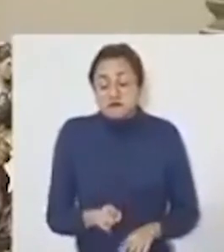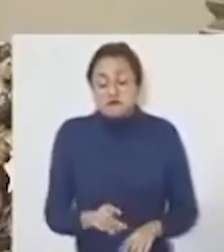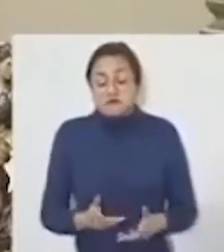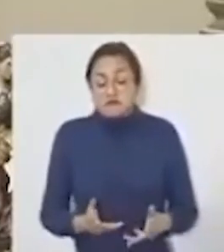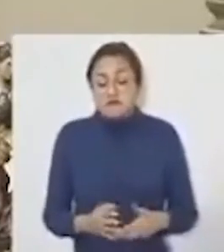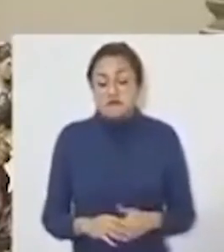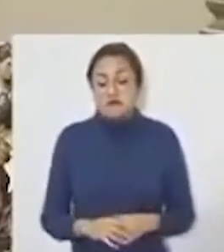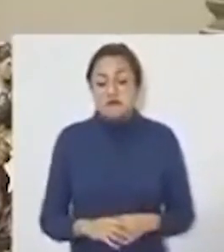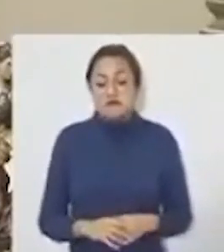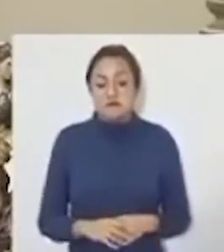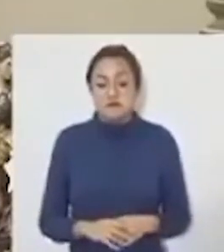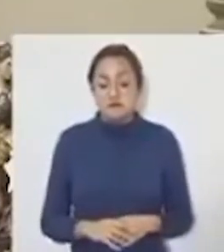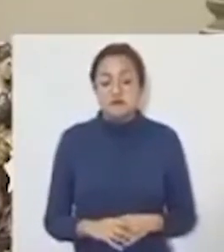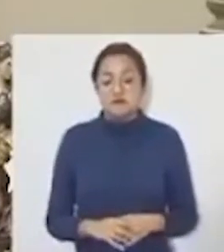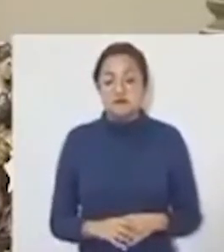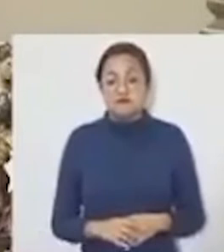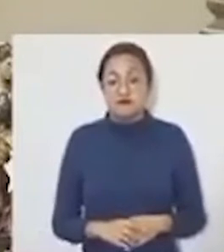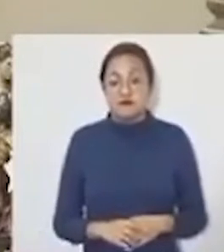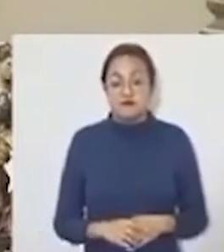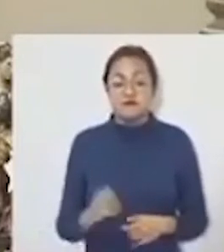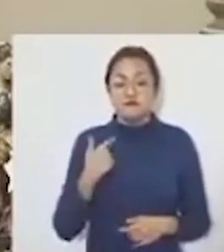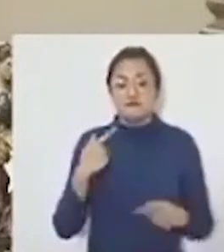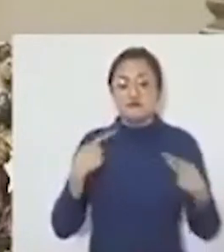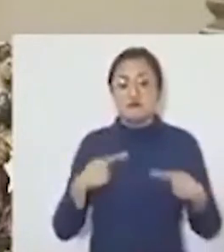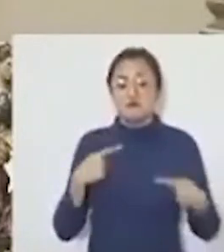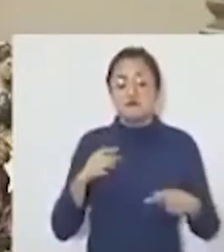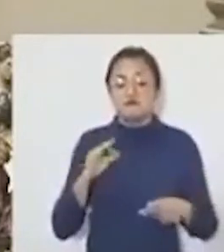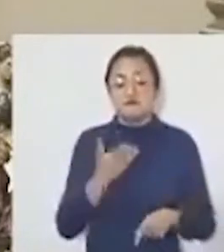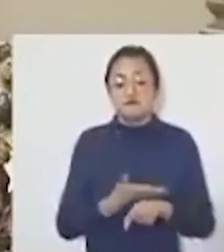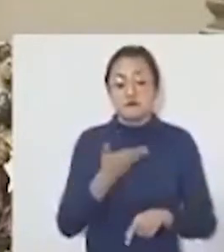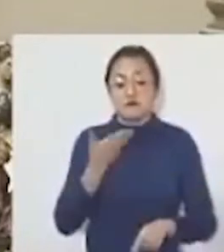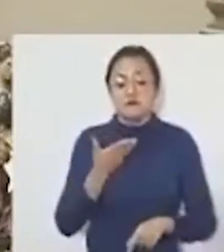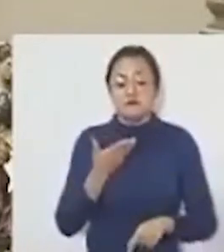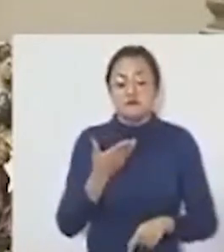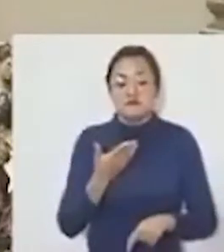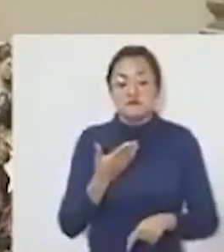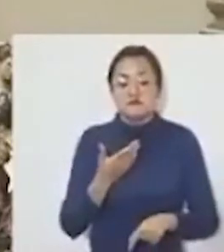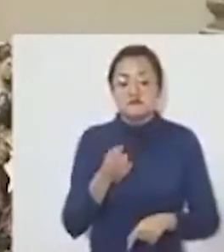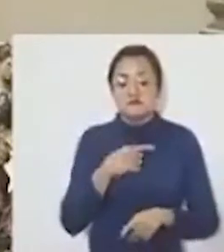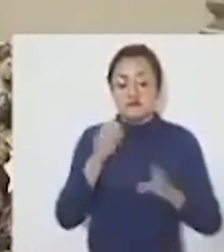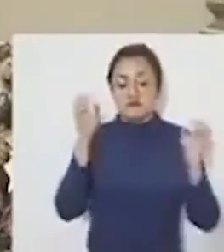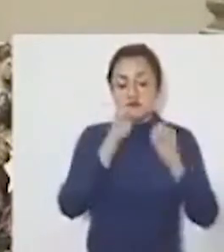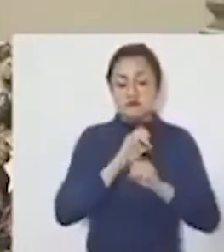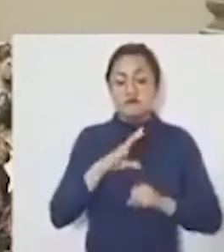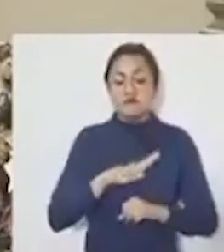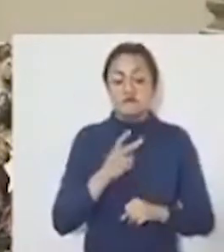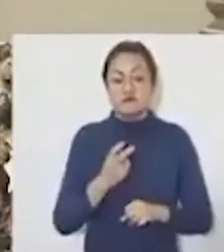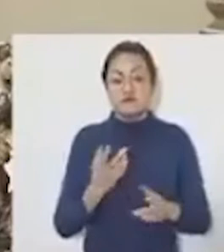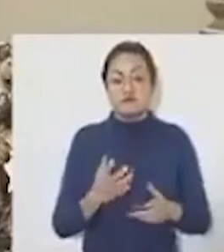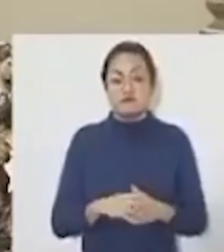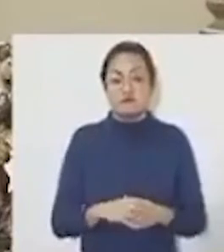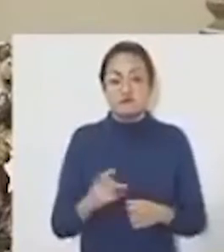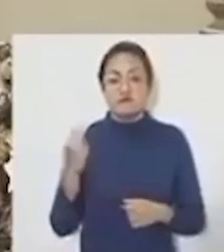ilícitos. Incluso ahí estaba Saúl Gamboa, ex titular de operaciones policiales, ¿A quién